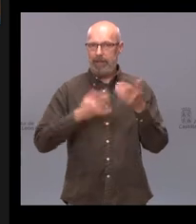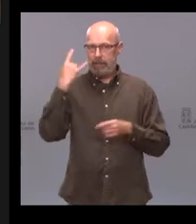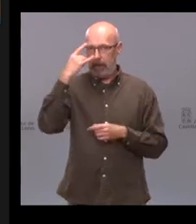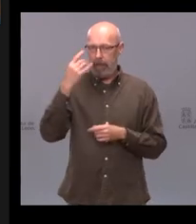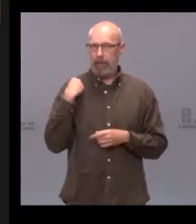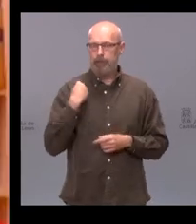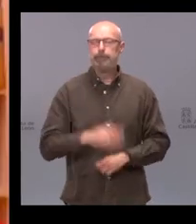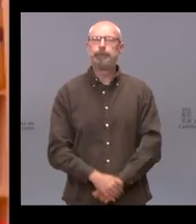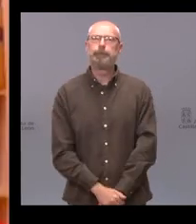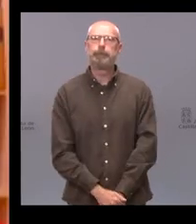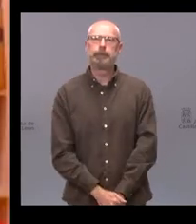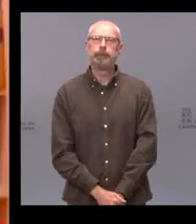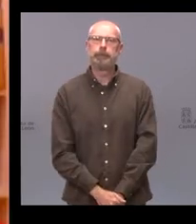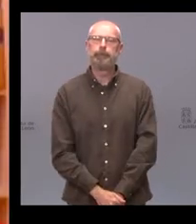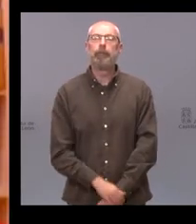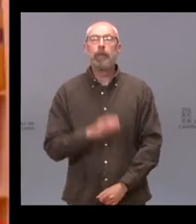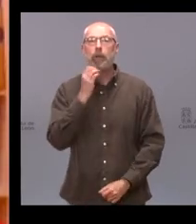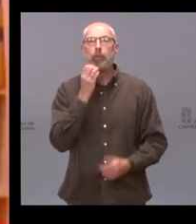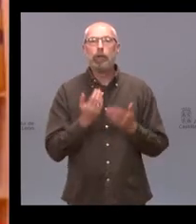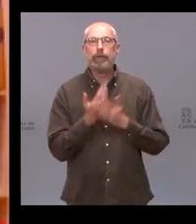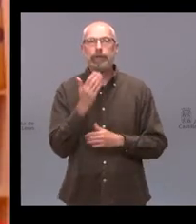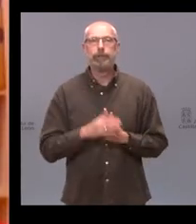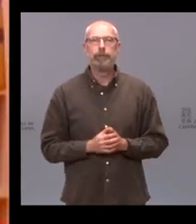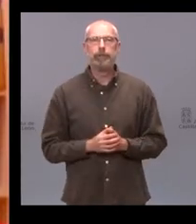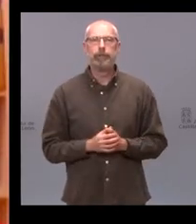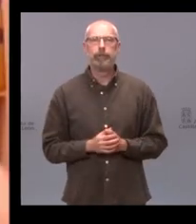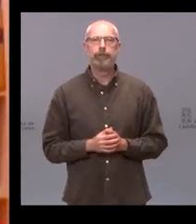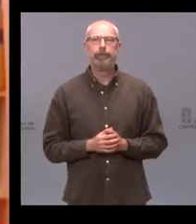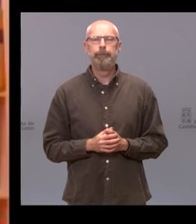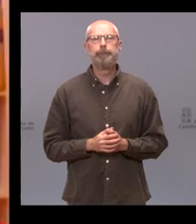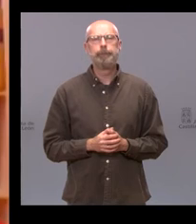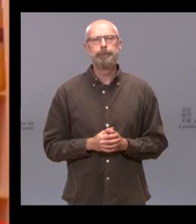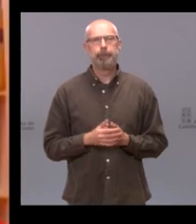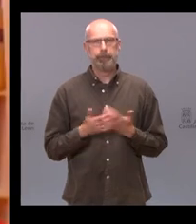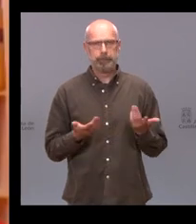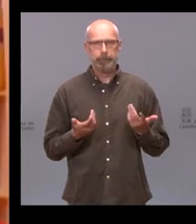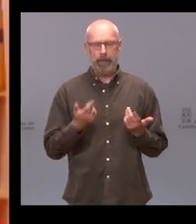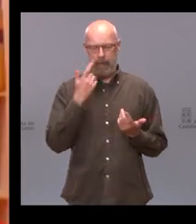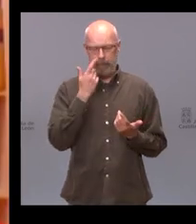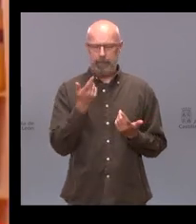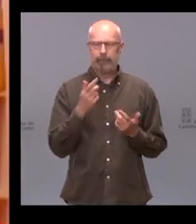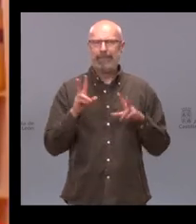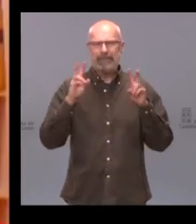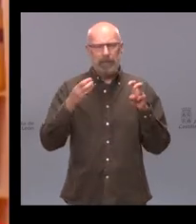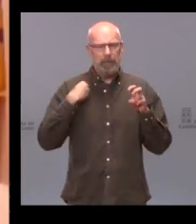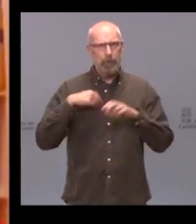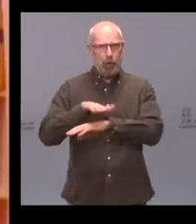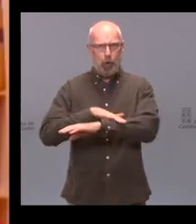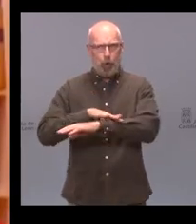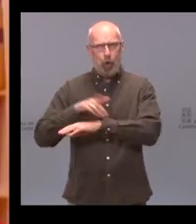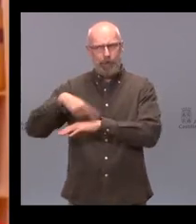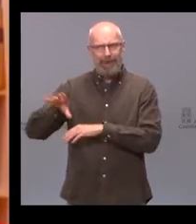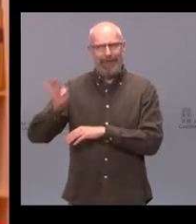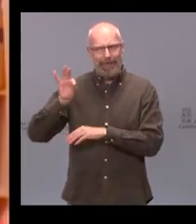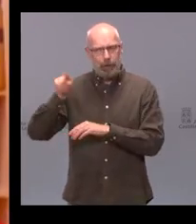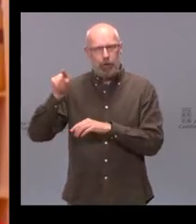quieras. ¿Qué tal? Buenos días. Bueno, a la hora de intentar entender la decisión que ha tomado el Gobierno, hay como varias cosas